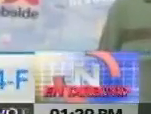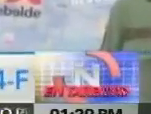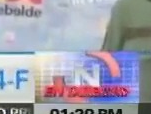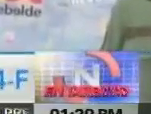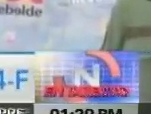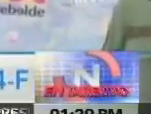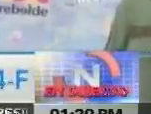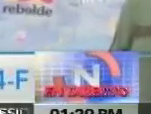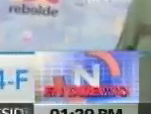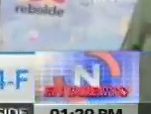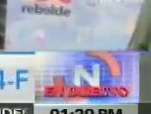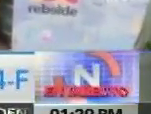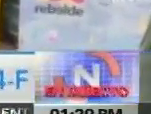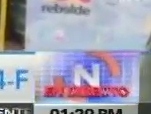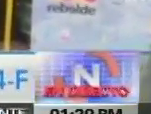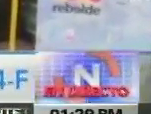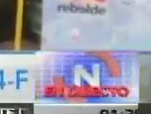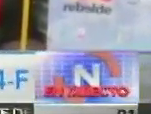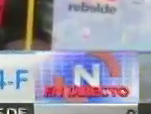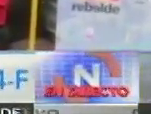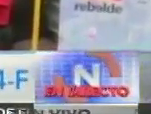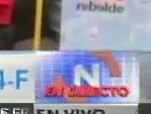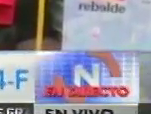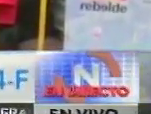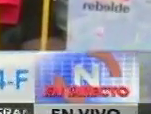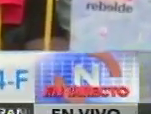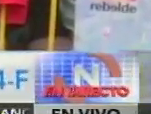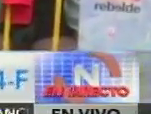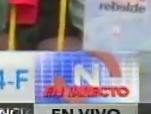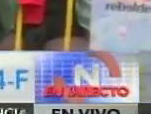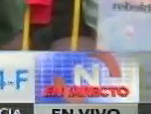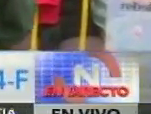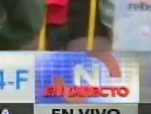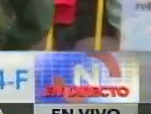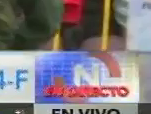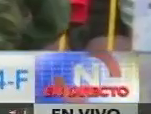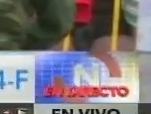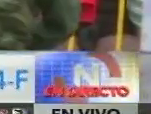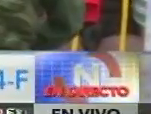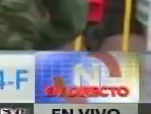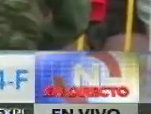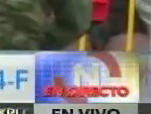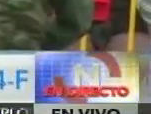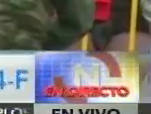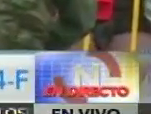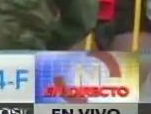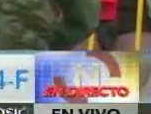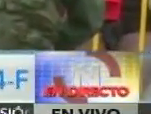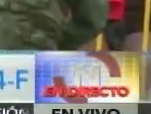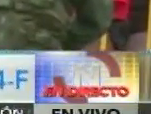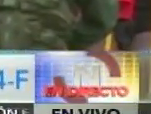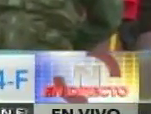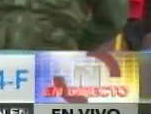mujer venezolana, al campesino. Representa a los pueblos libres del mundo.